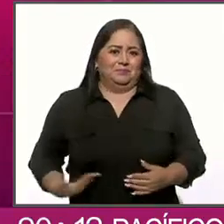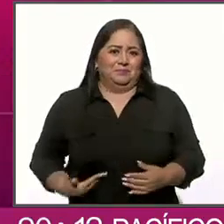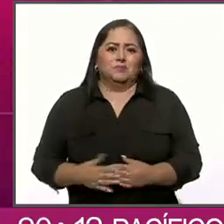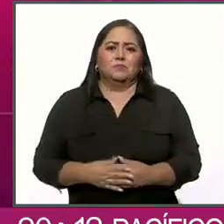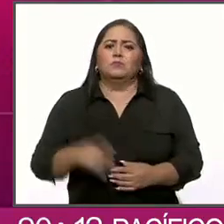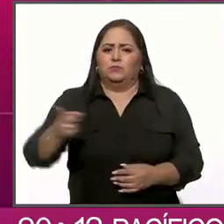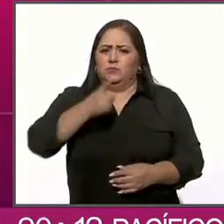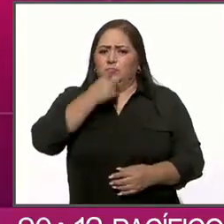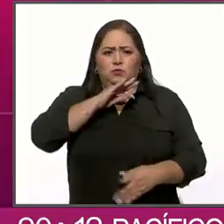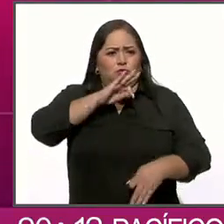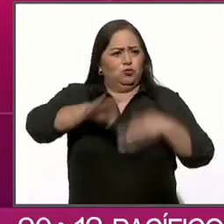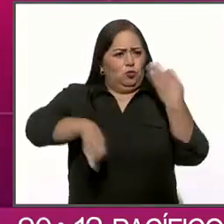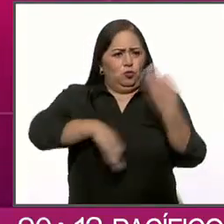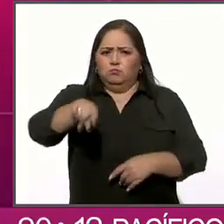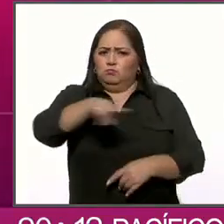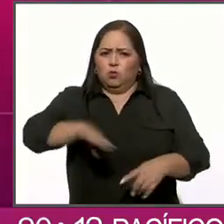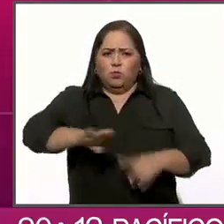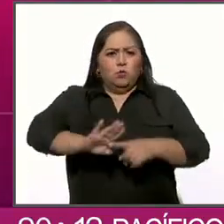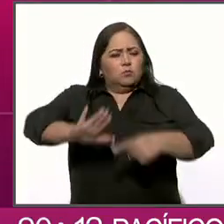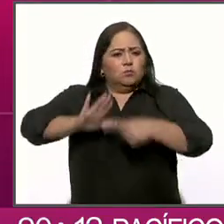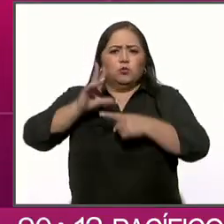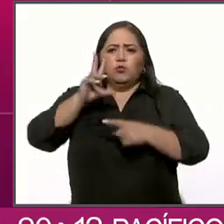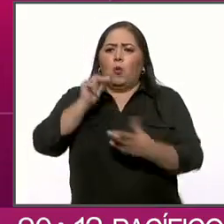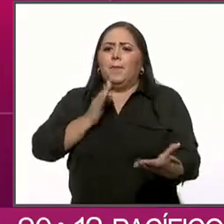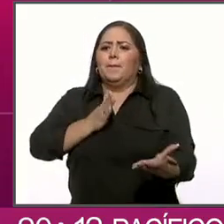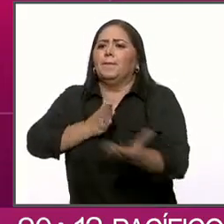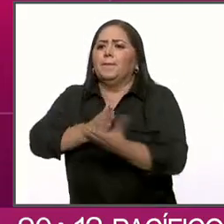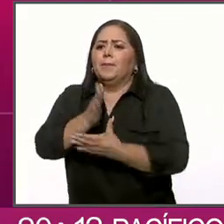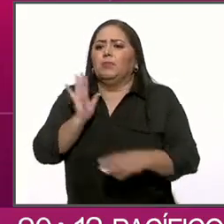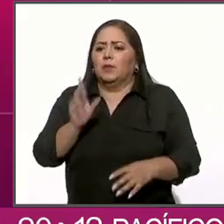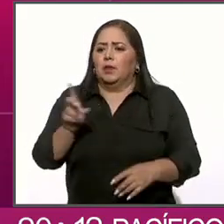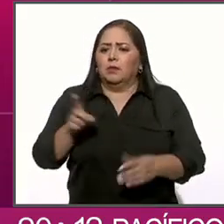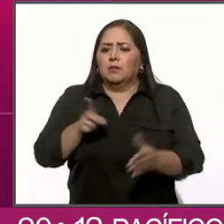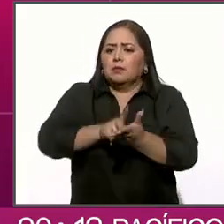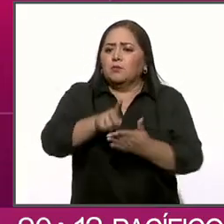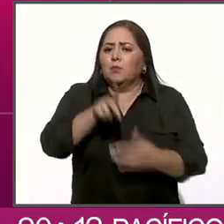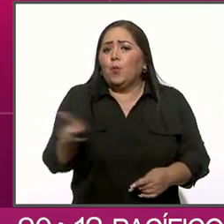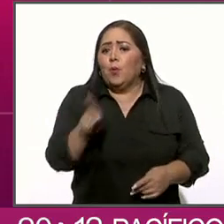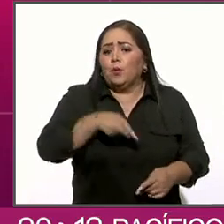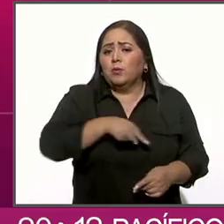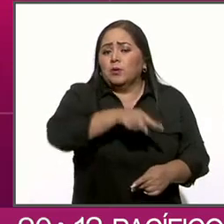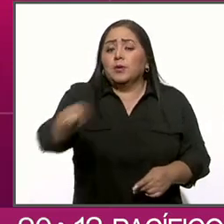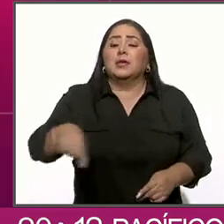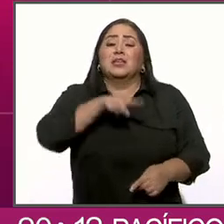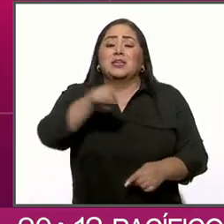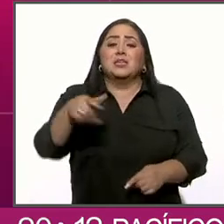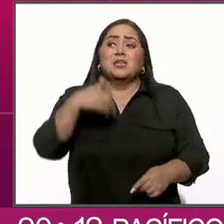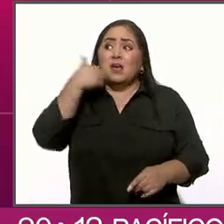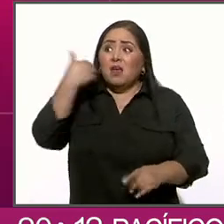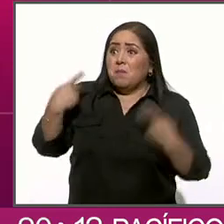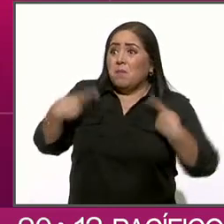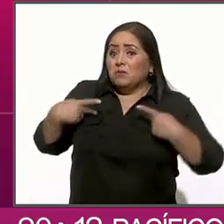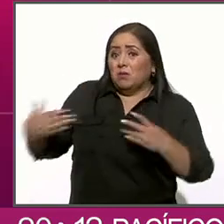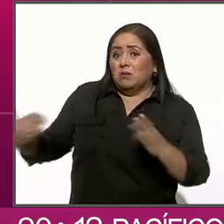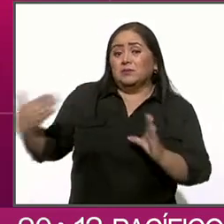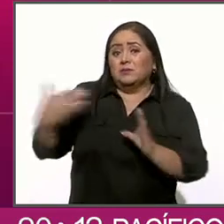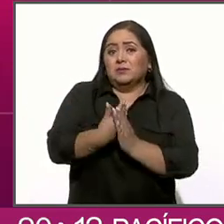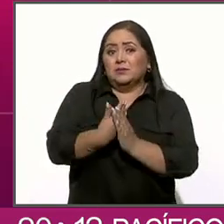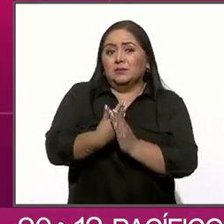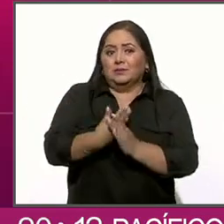Estamos haciendo todos el compromiso de no interferir en la decisión del pueblo. Entonces, quien pretende interferir en